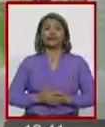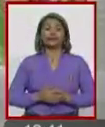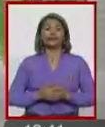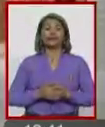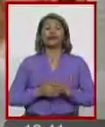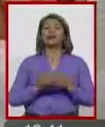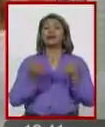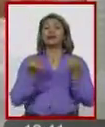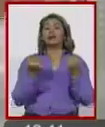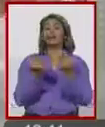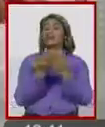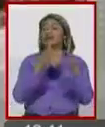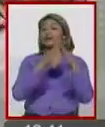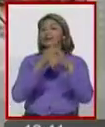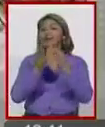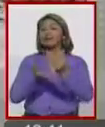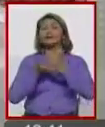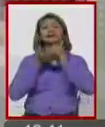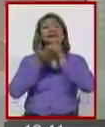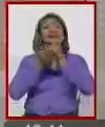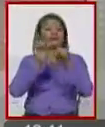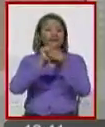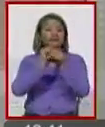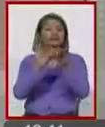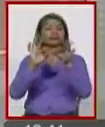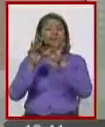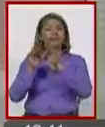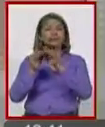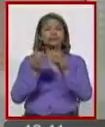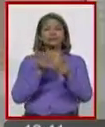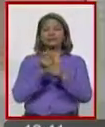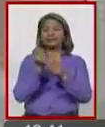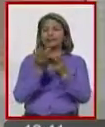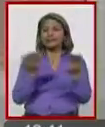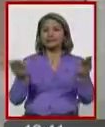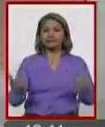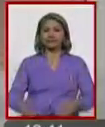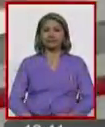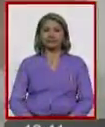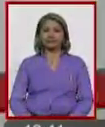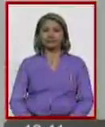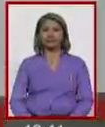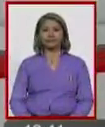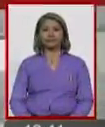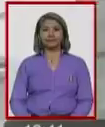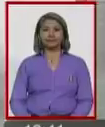instalaron albergues provisionales y se trabaja en la reparación de los daños.